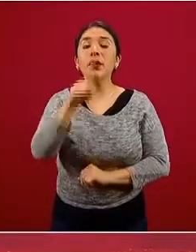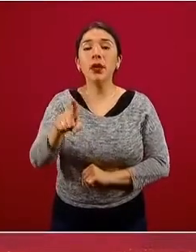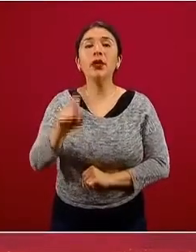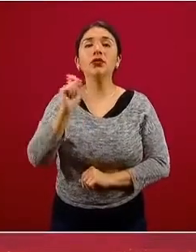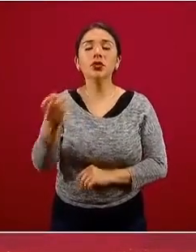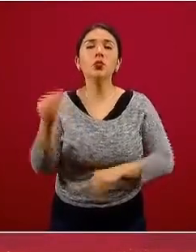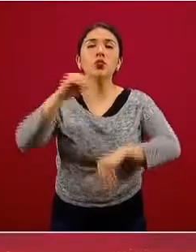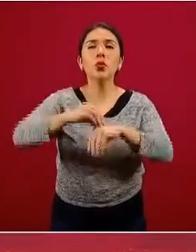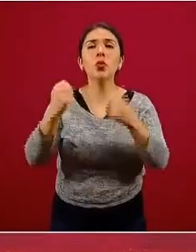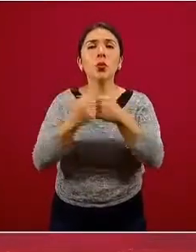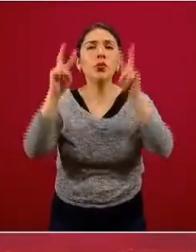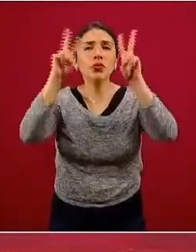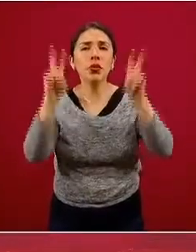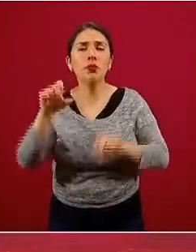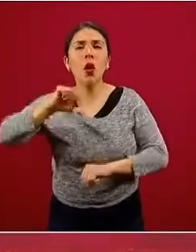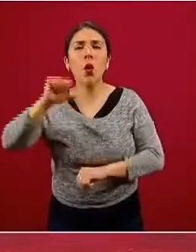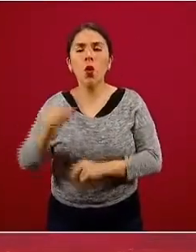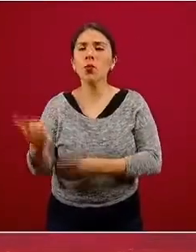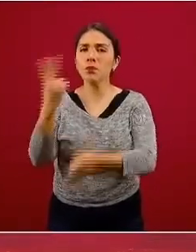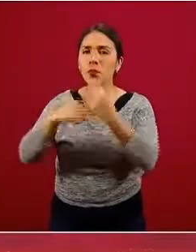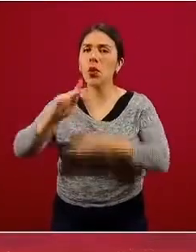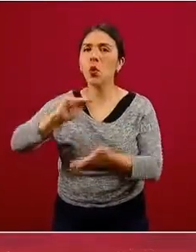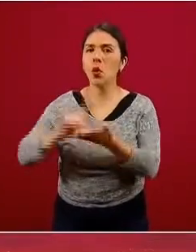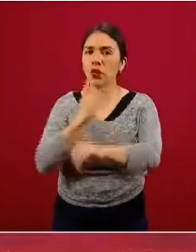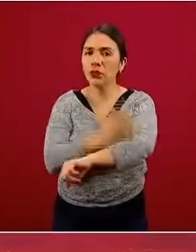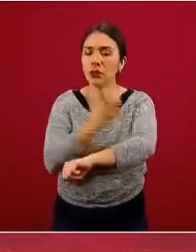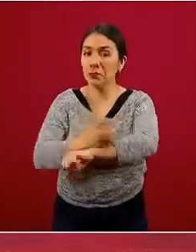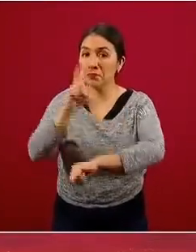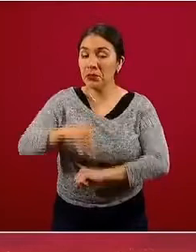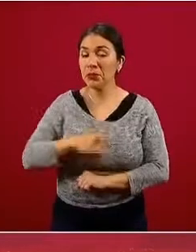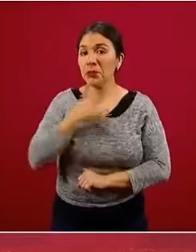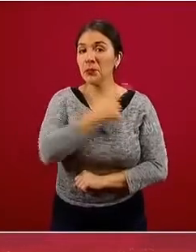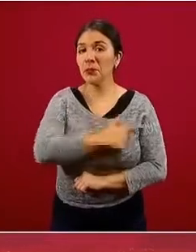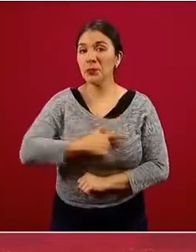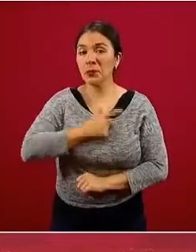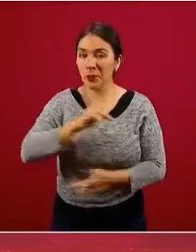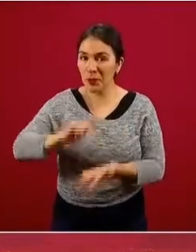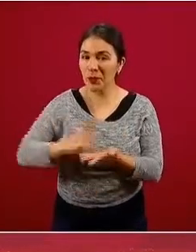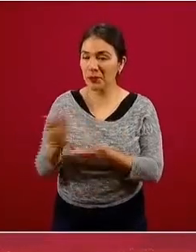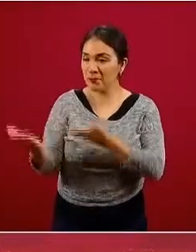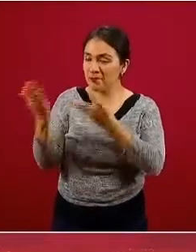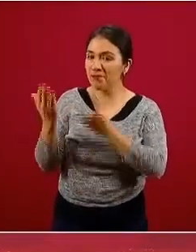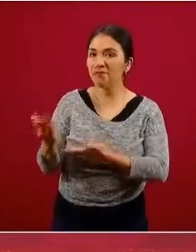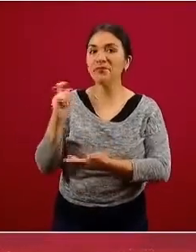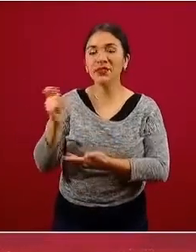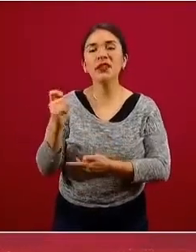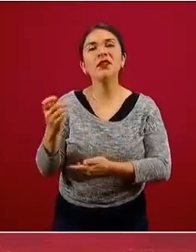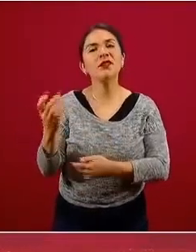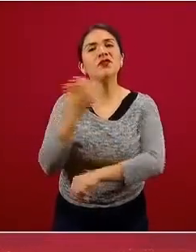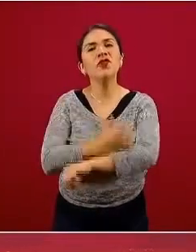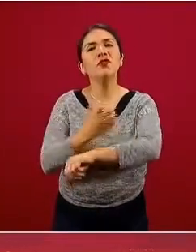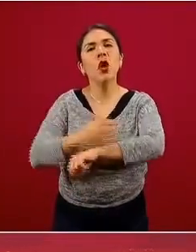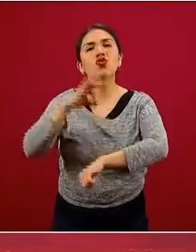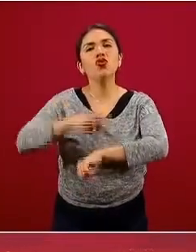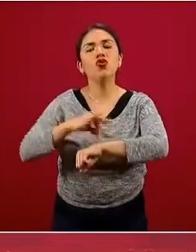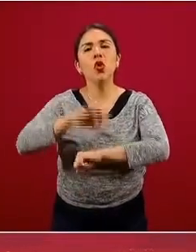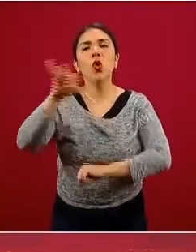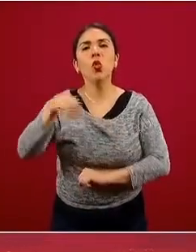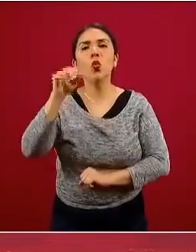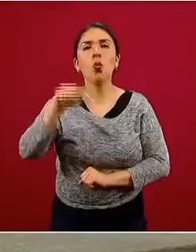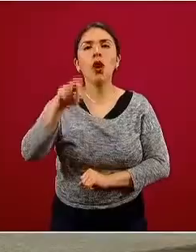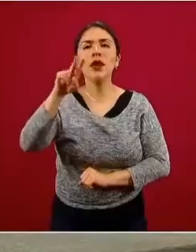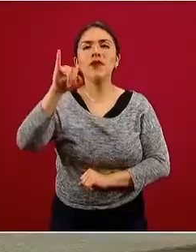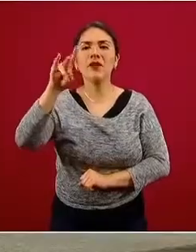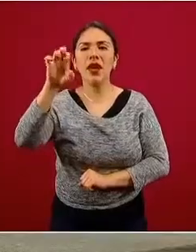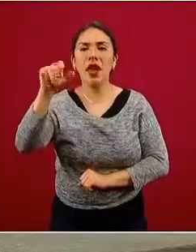en el componente temático, hoy nos vuelve a acompañar y nos da gusto, es un verdadero privilegio, que nos acompañe el doctor Juan Rivera